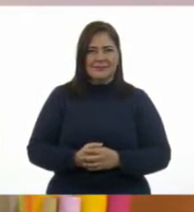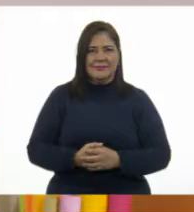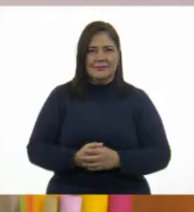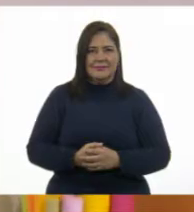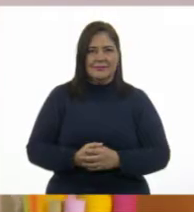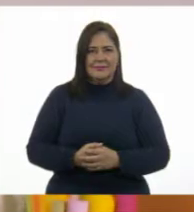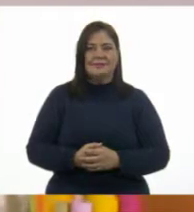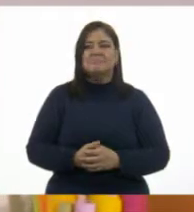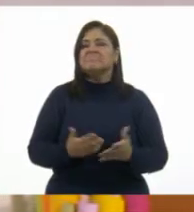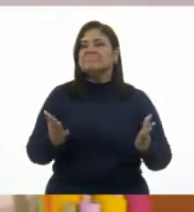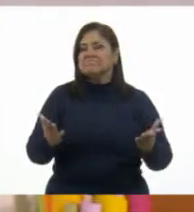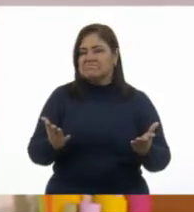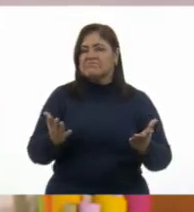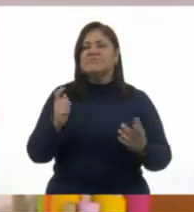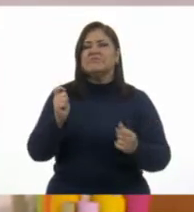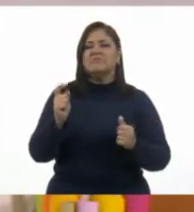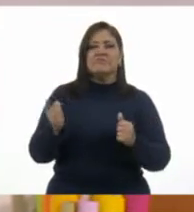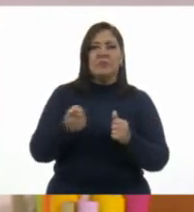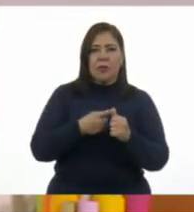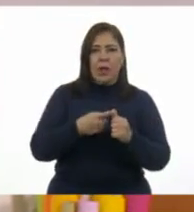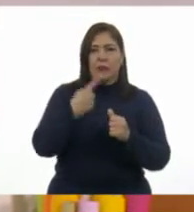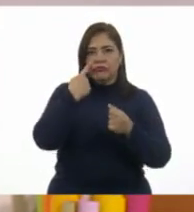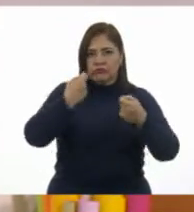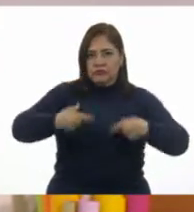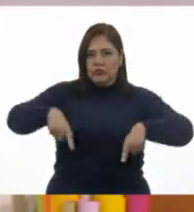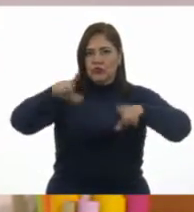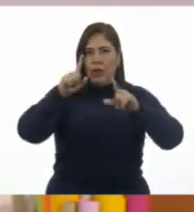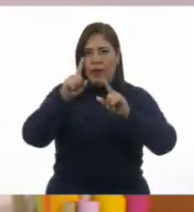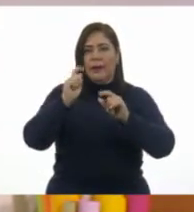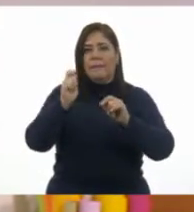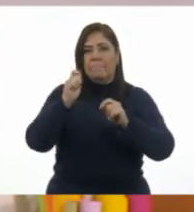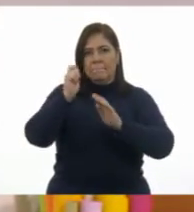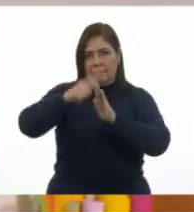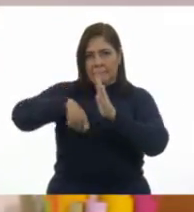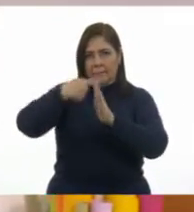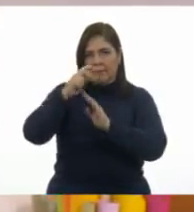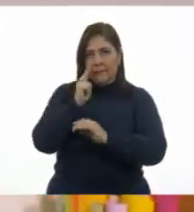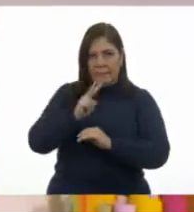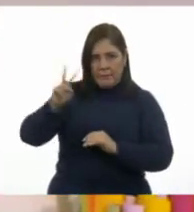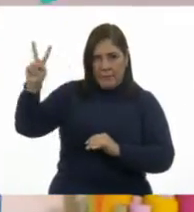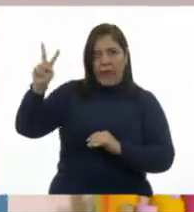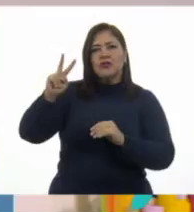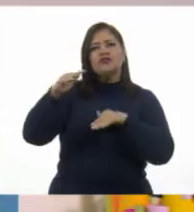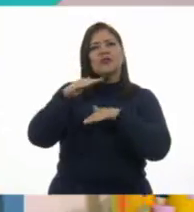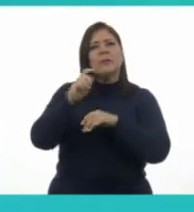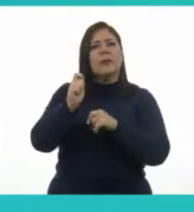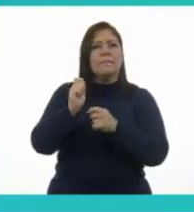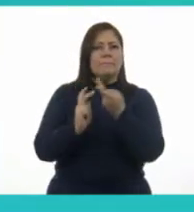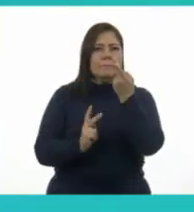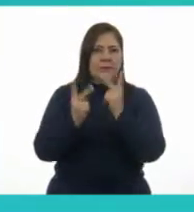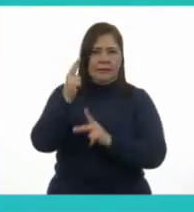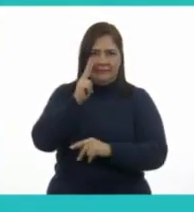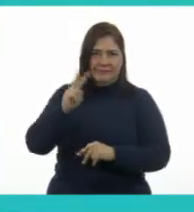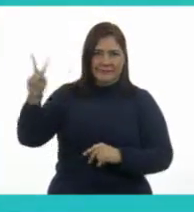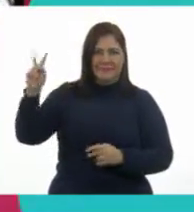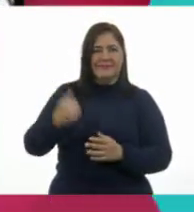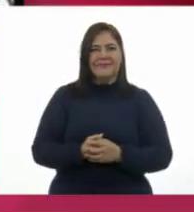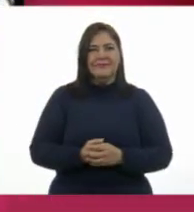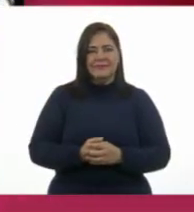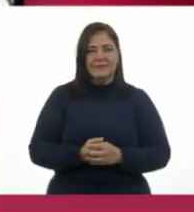yachiklumal. Primero vamos a ver un video que habla sobre las plantas.